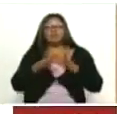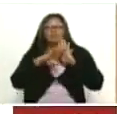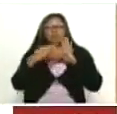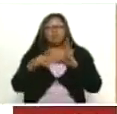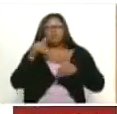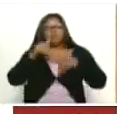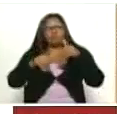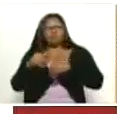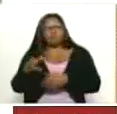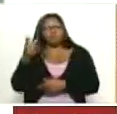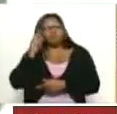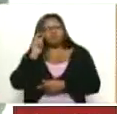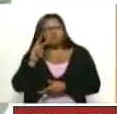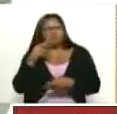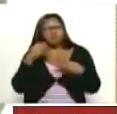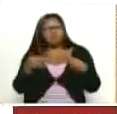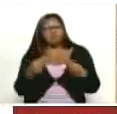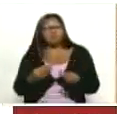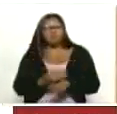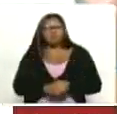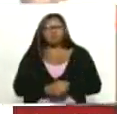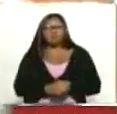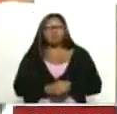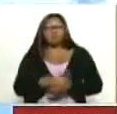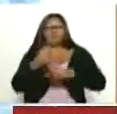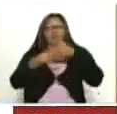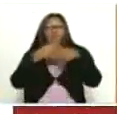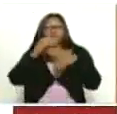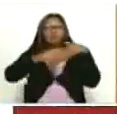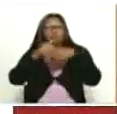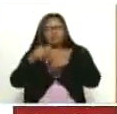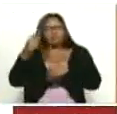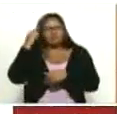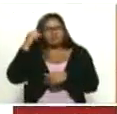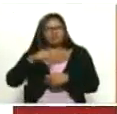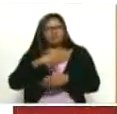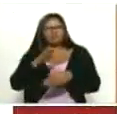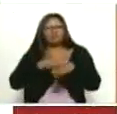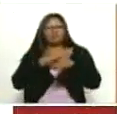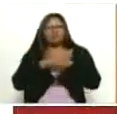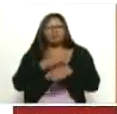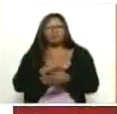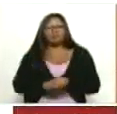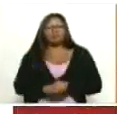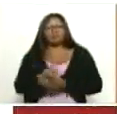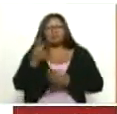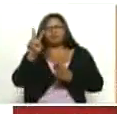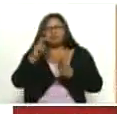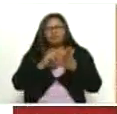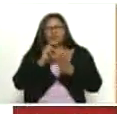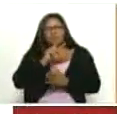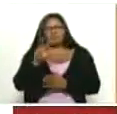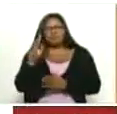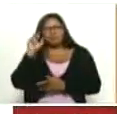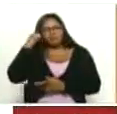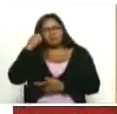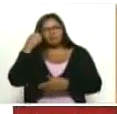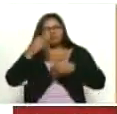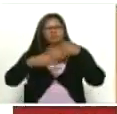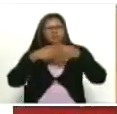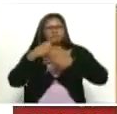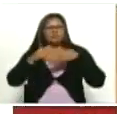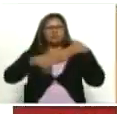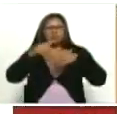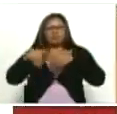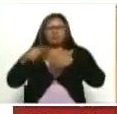han escuchado cómo ellos han visto este proceso electoral del día de hoy, jueves de junio del año 2023. Recordemos que este proceso